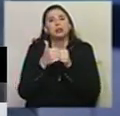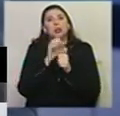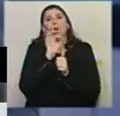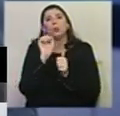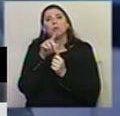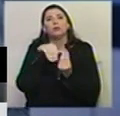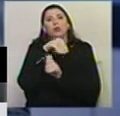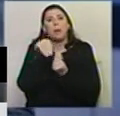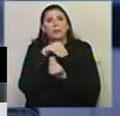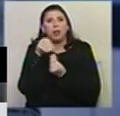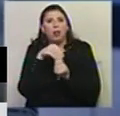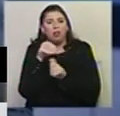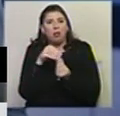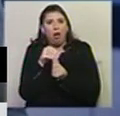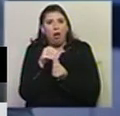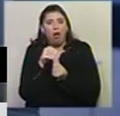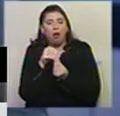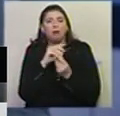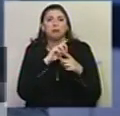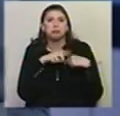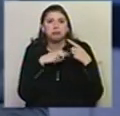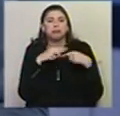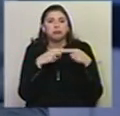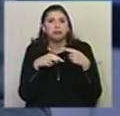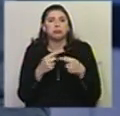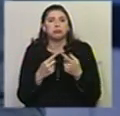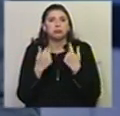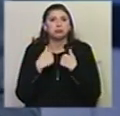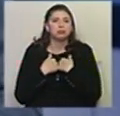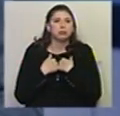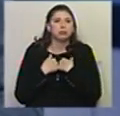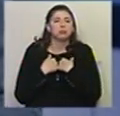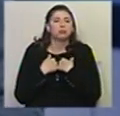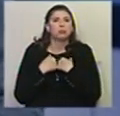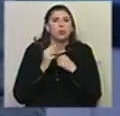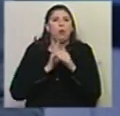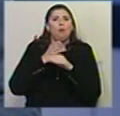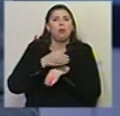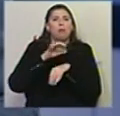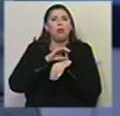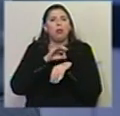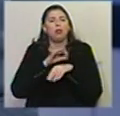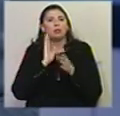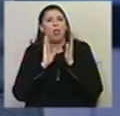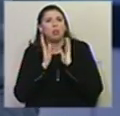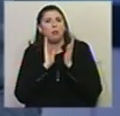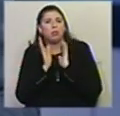que seguir sometiendo o sometiendo al paciente o sometiéndose el paciente a tratamientos ante